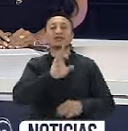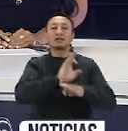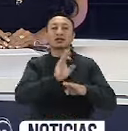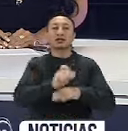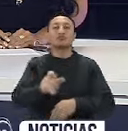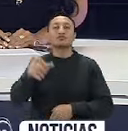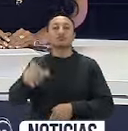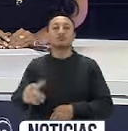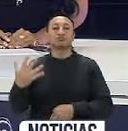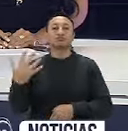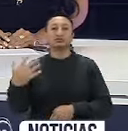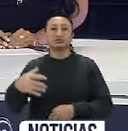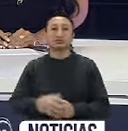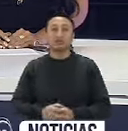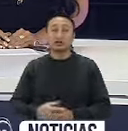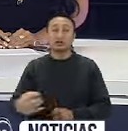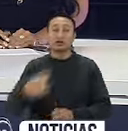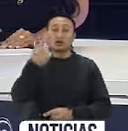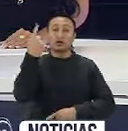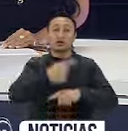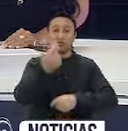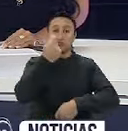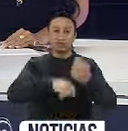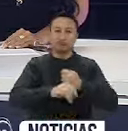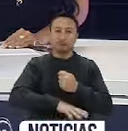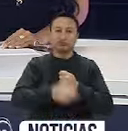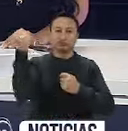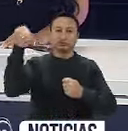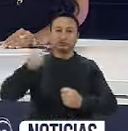llevaron toda la venta del día y equipos electrónicos.